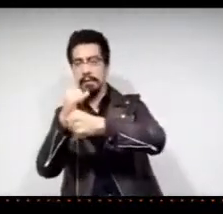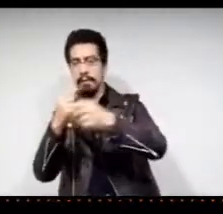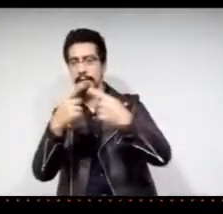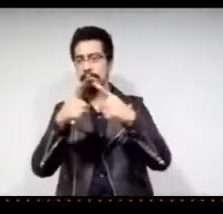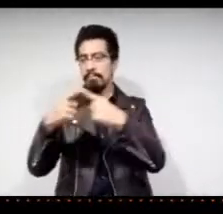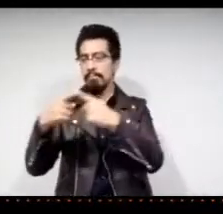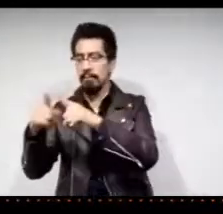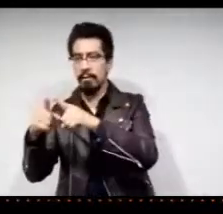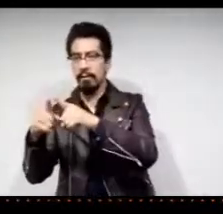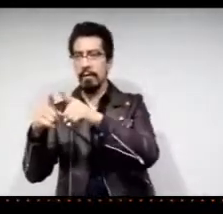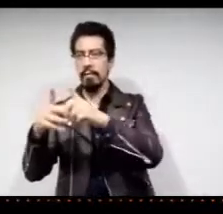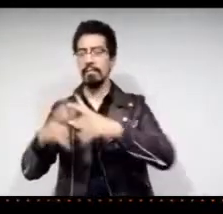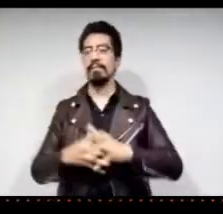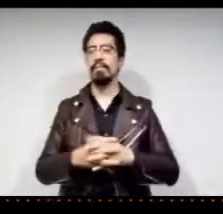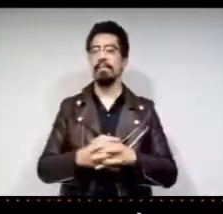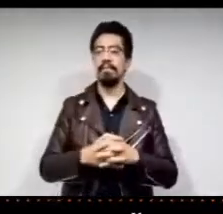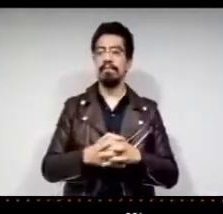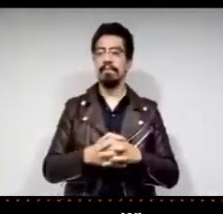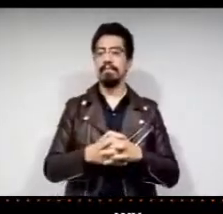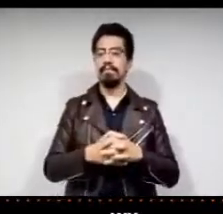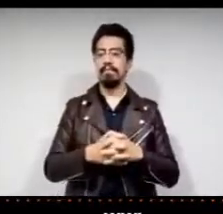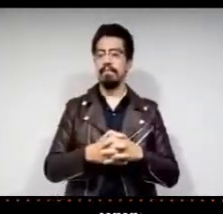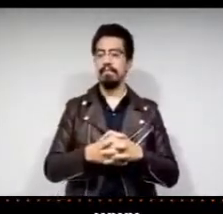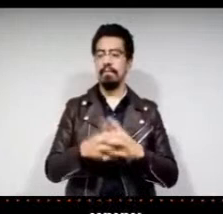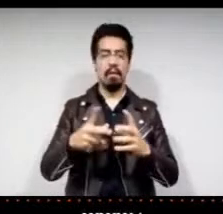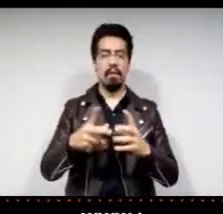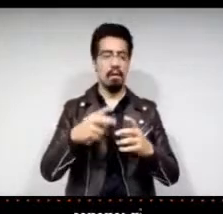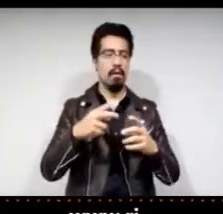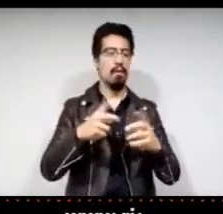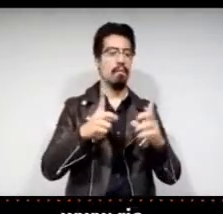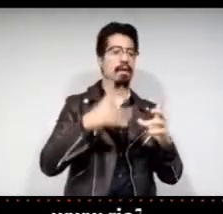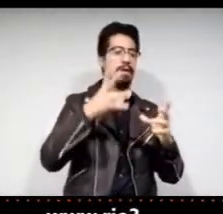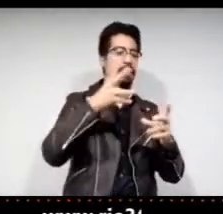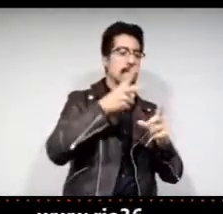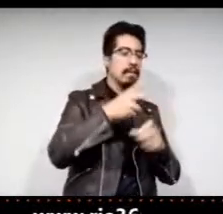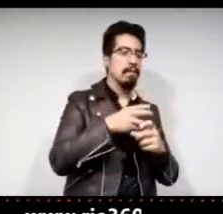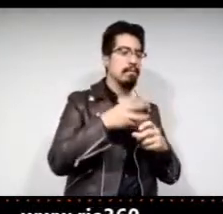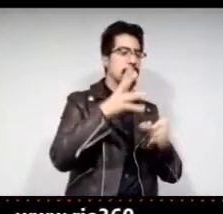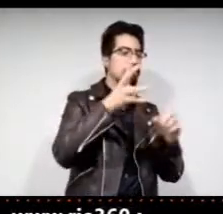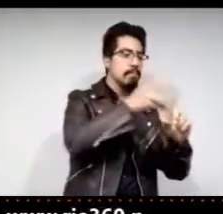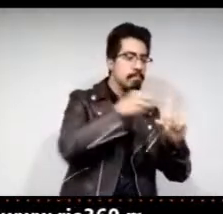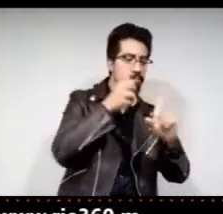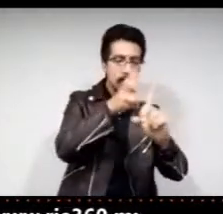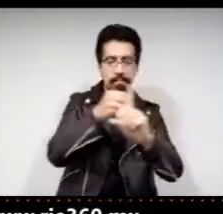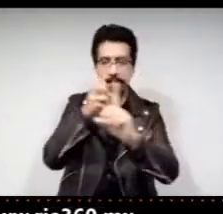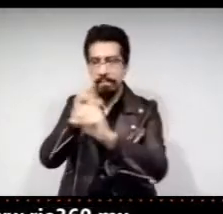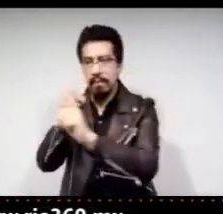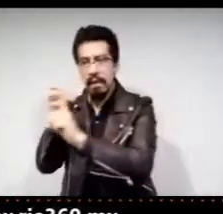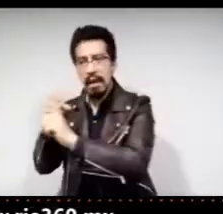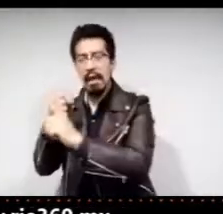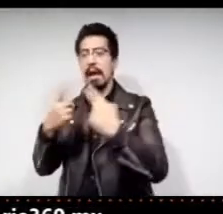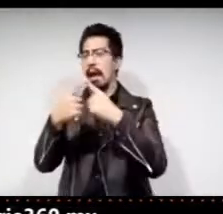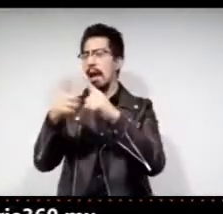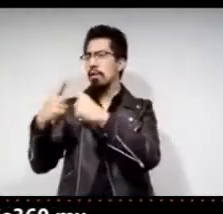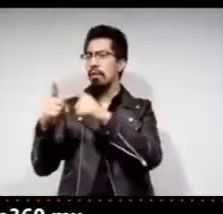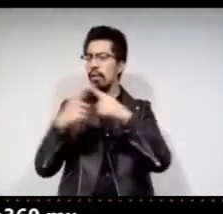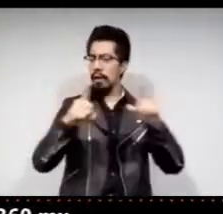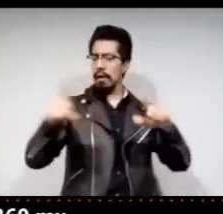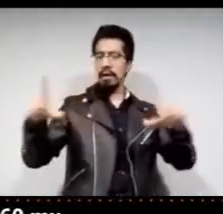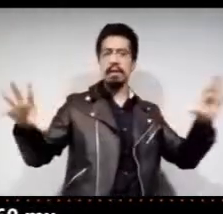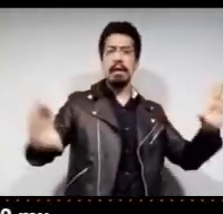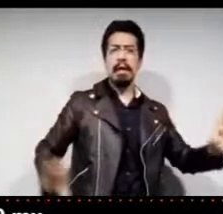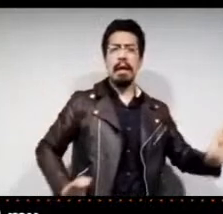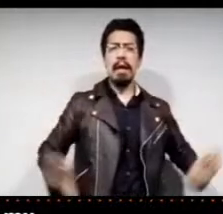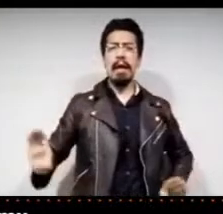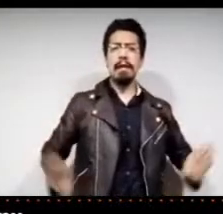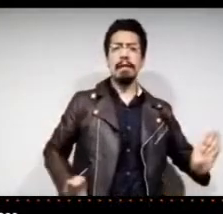instituto. Se han obtenido algunas evidencias sobre cuáles son las características en términos de autogestión,